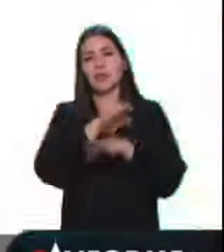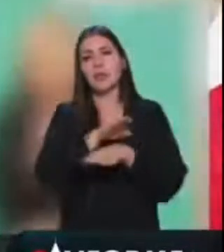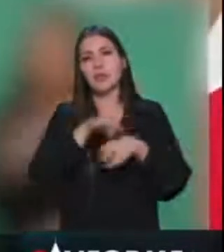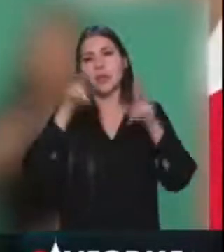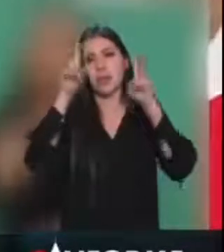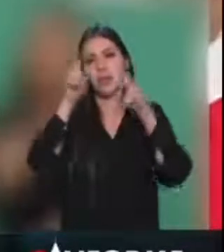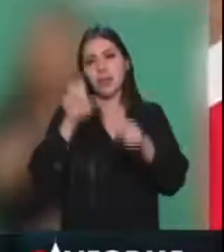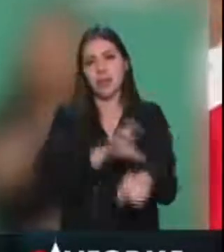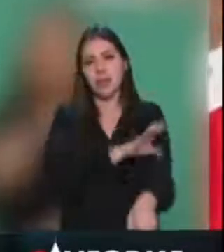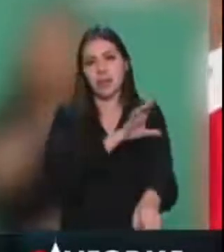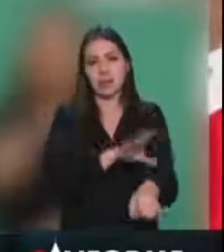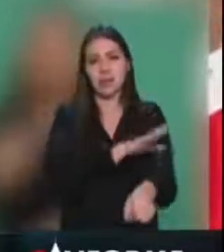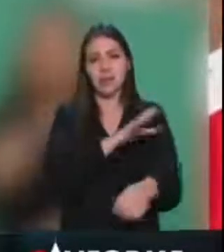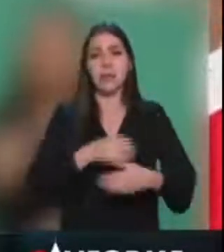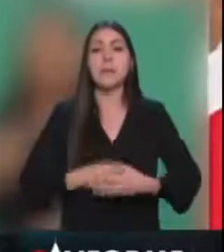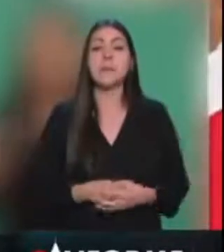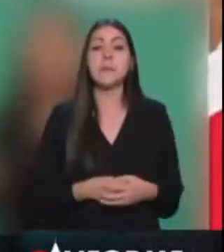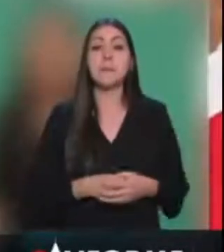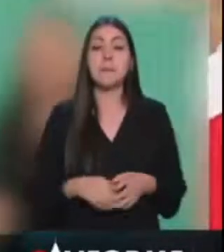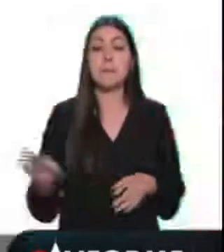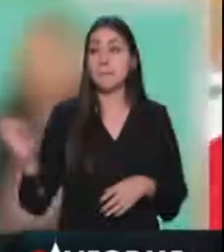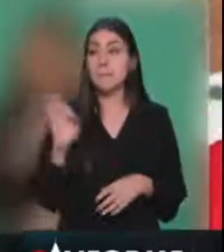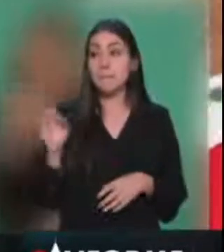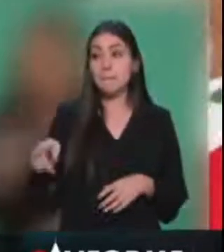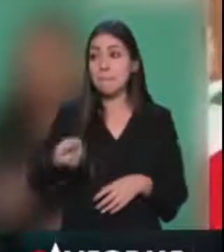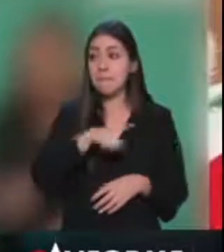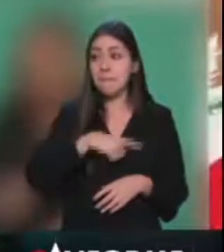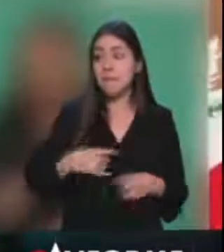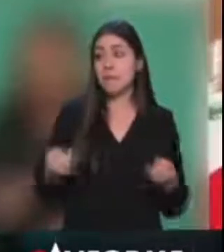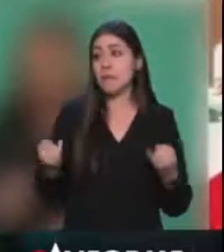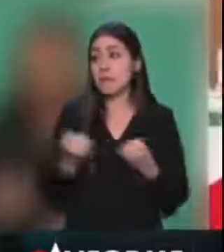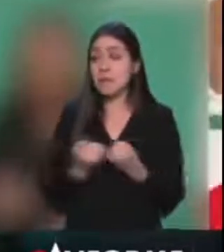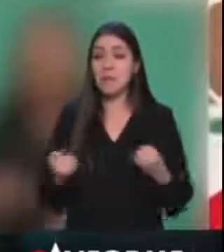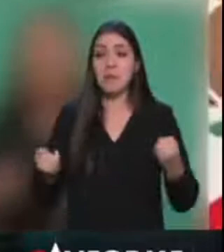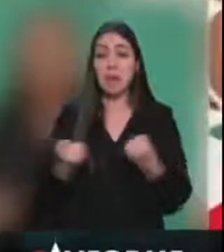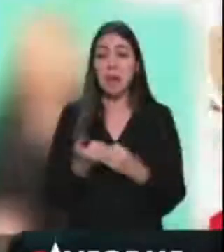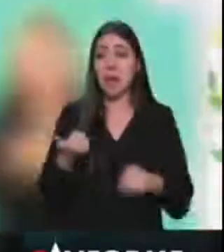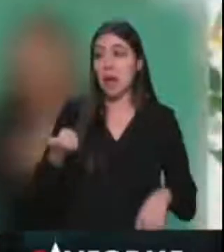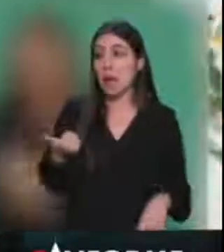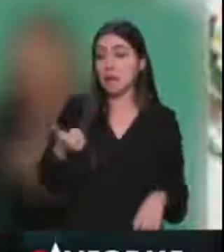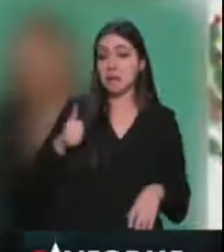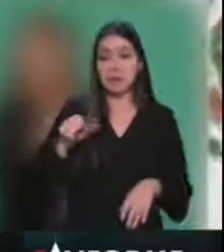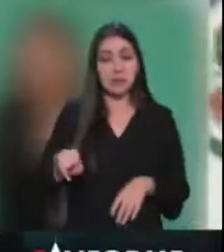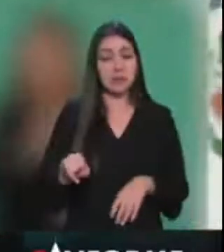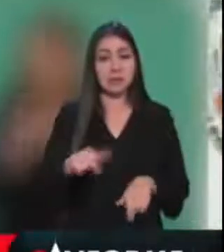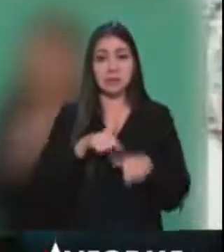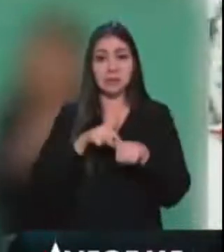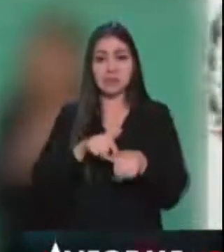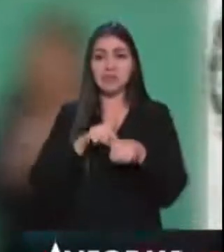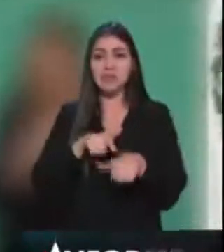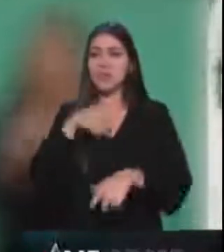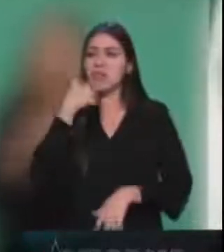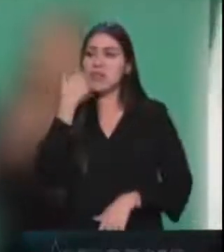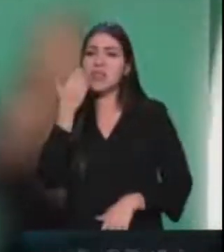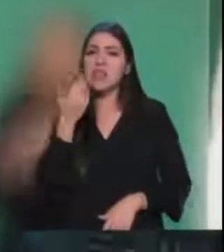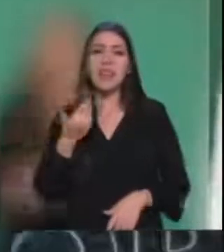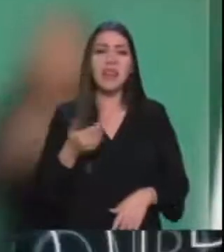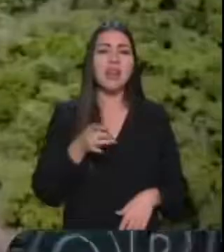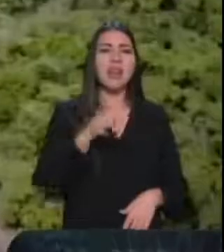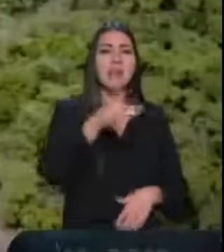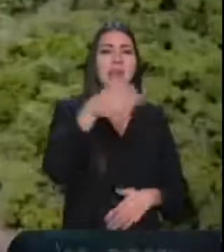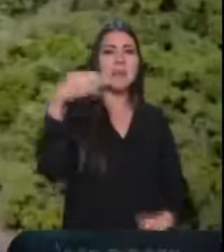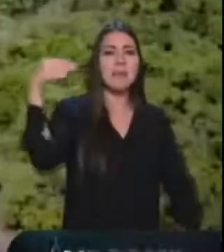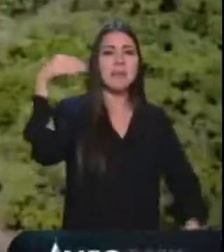energía. Porque si seguimos así, y ese era el propósito perverso, era quebrar a la Comisión Federal de Electricidad.